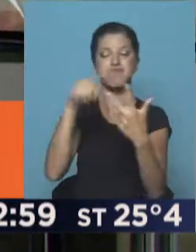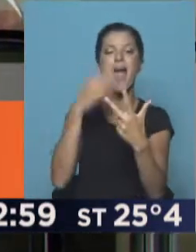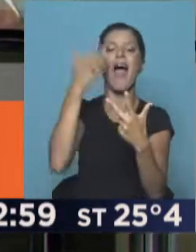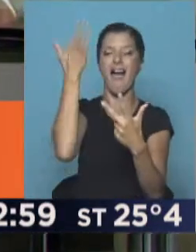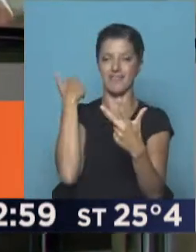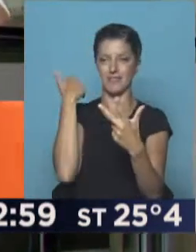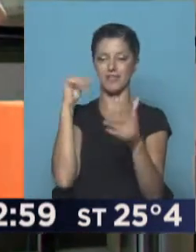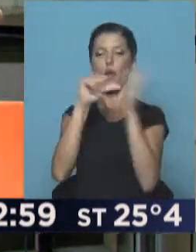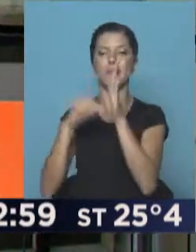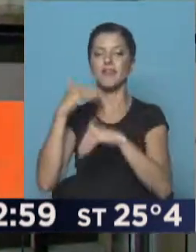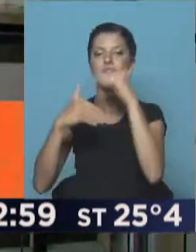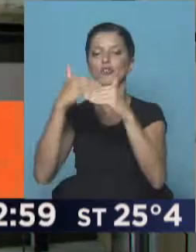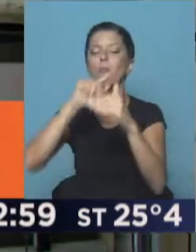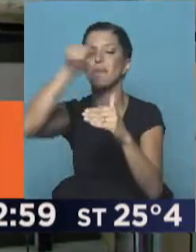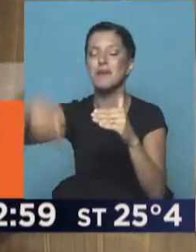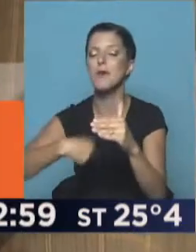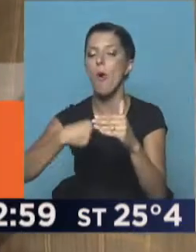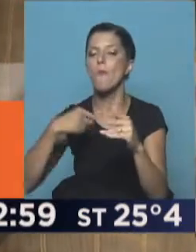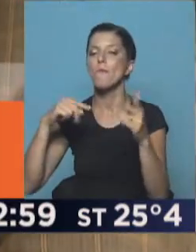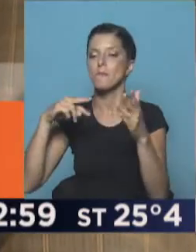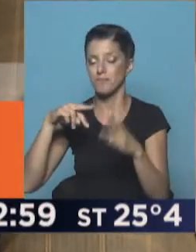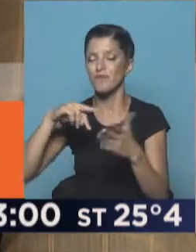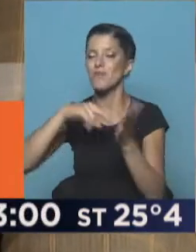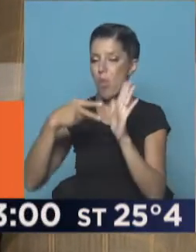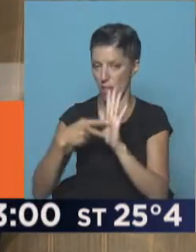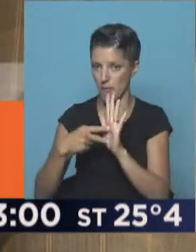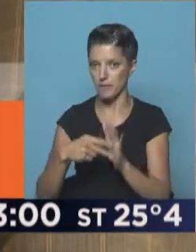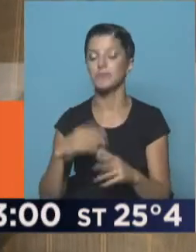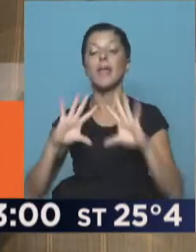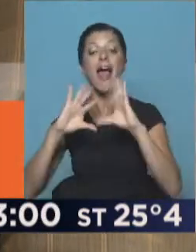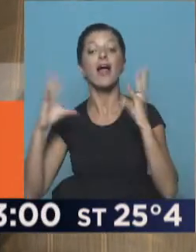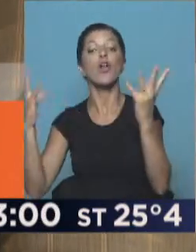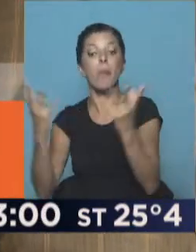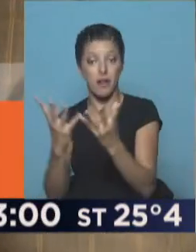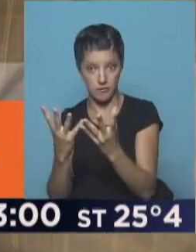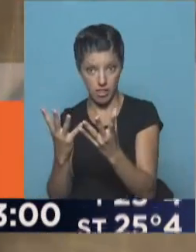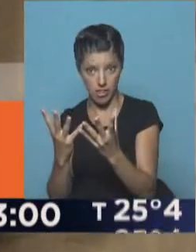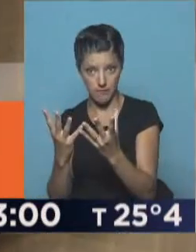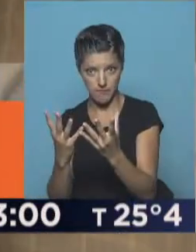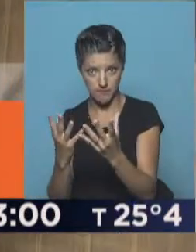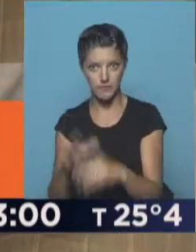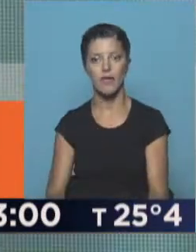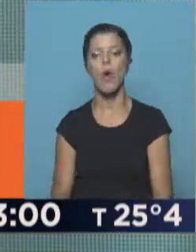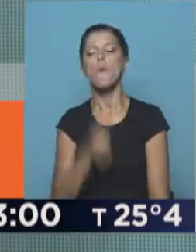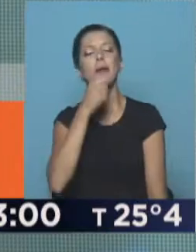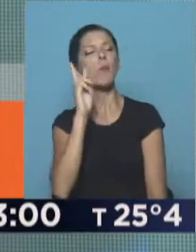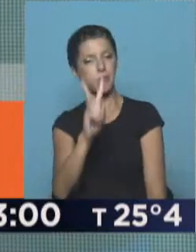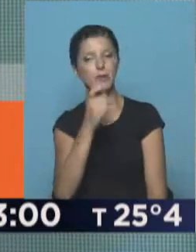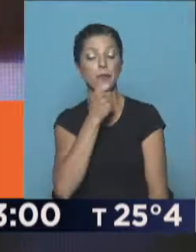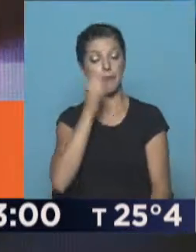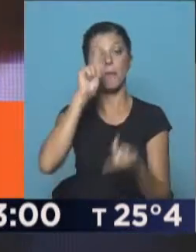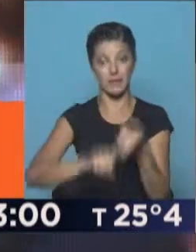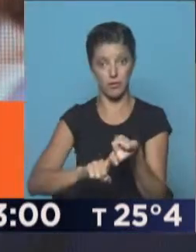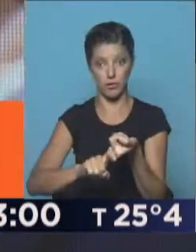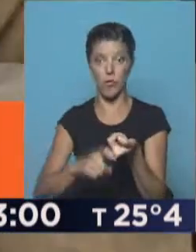países desarrollados. O sea, la globalización básicamente implicó, así como viste en el matrimonio, vos te terminás pareciendo